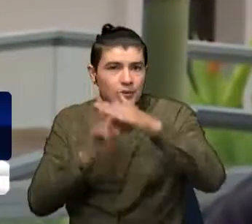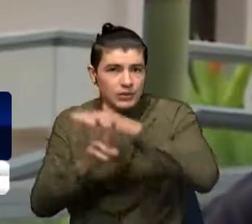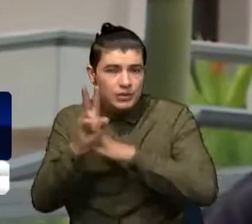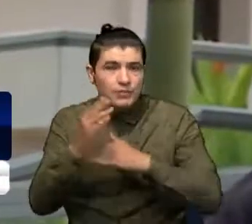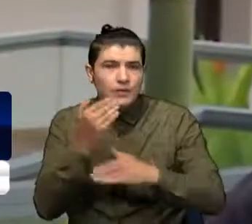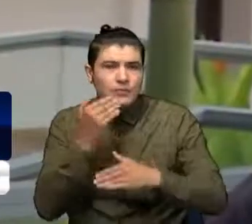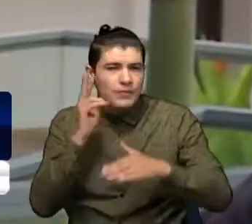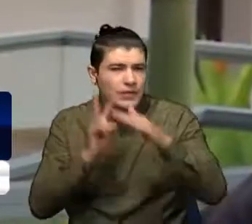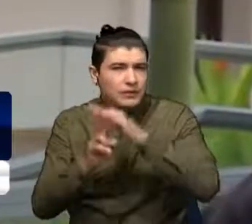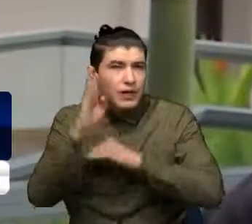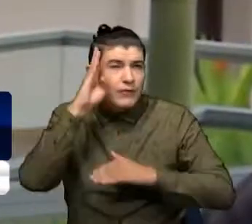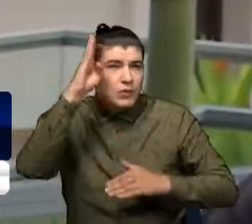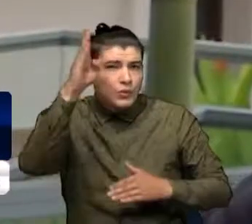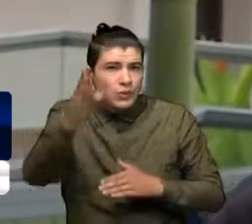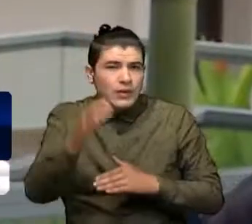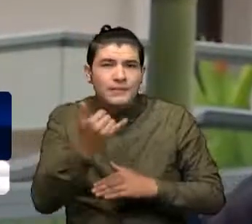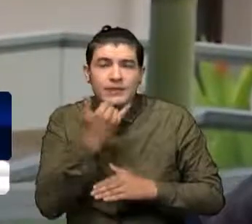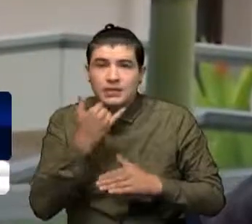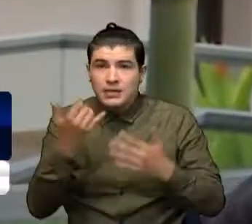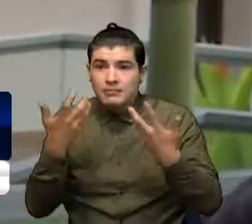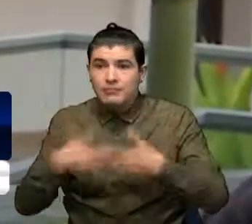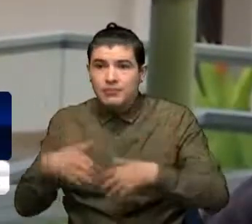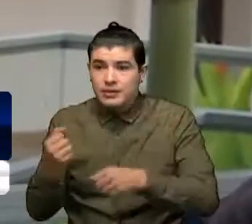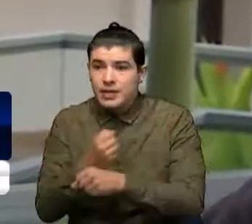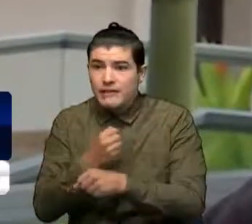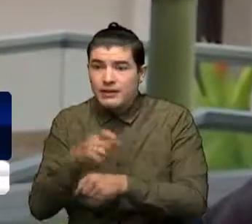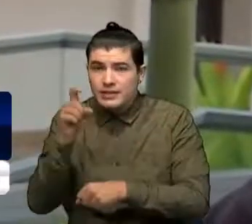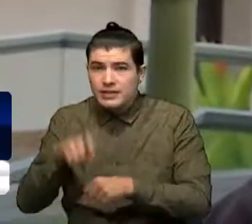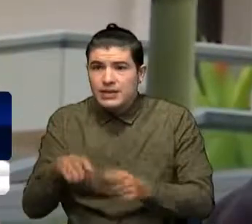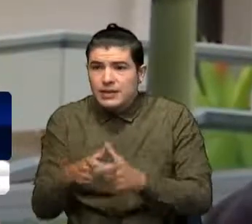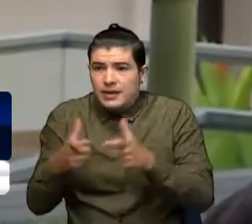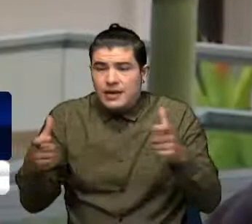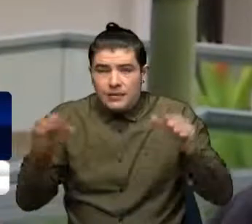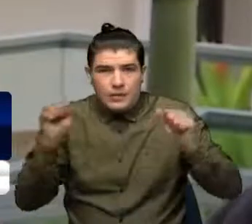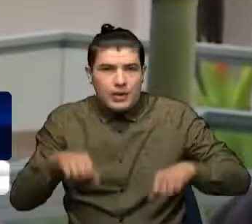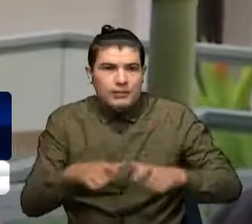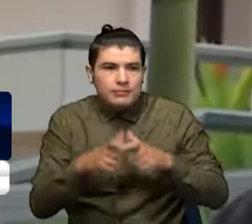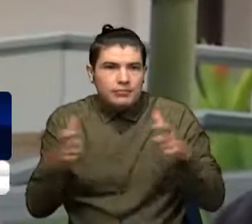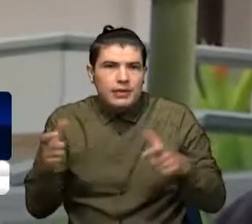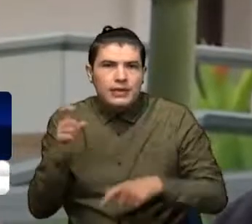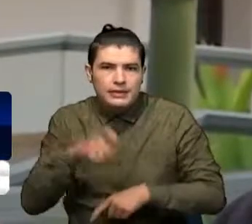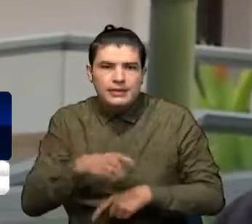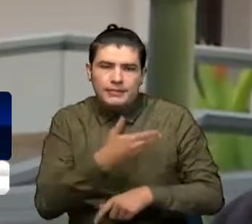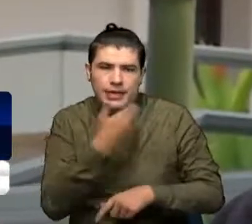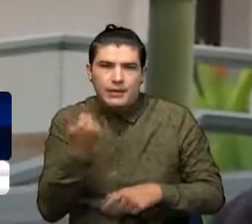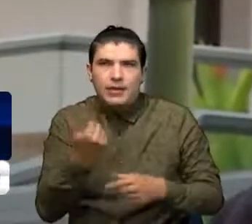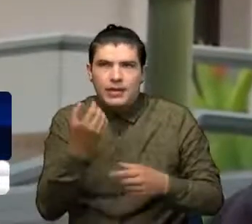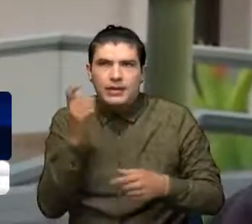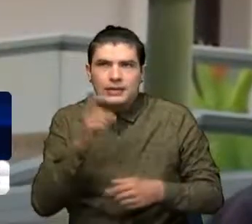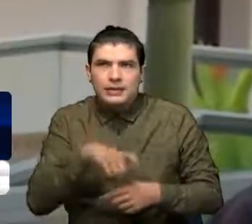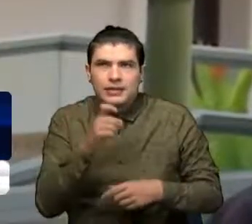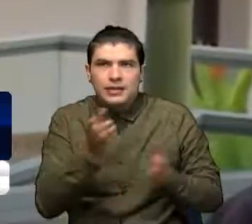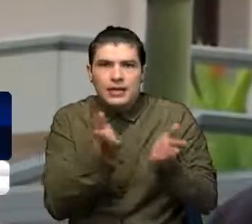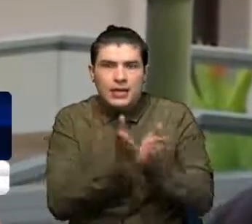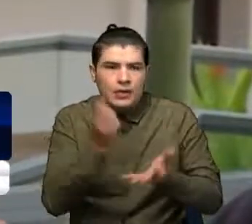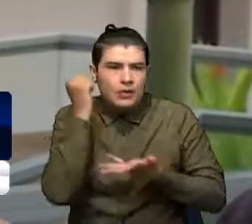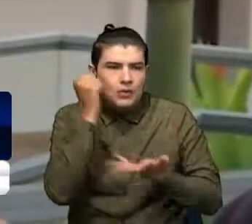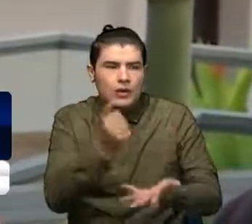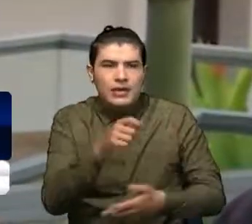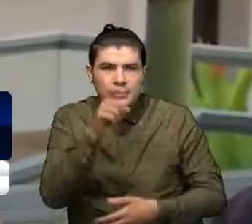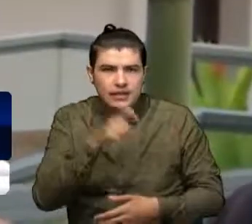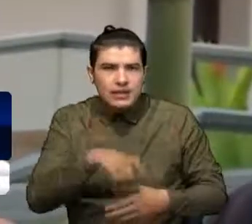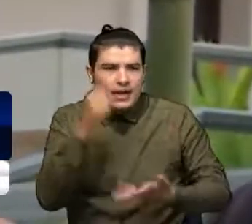sin duda la productividad hay que incrementarla y para que se incremente hay que mejorar la educación hay que invertir en la